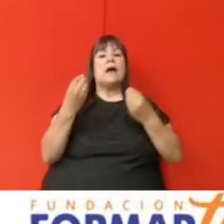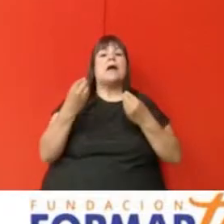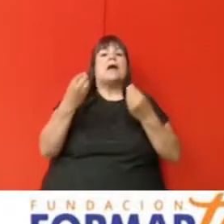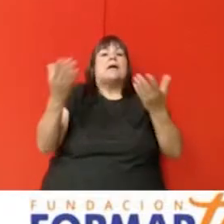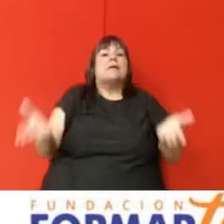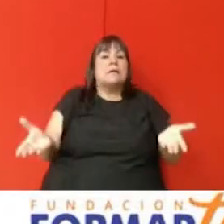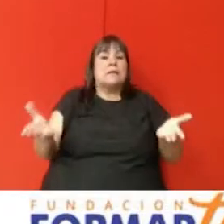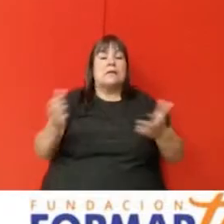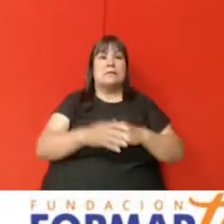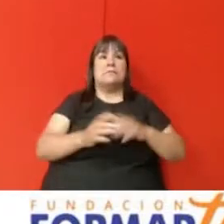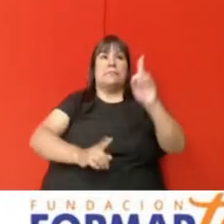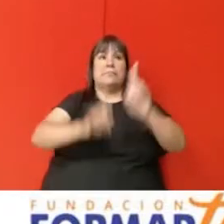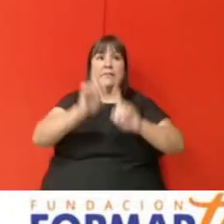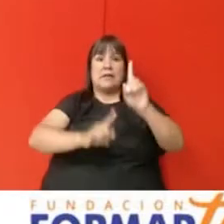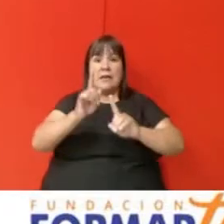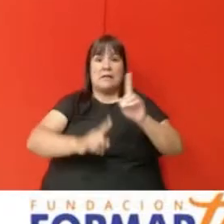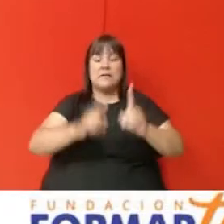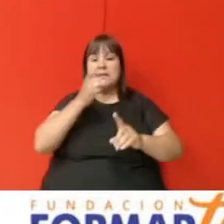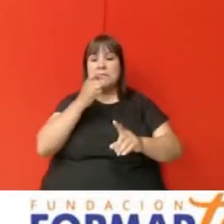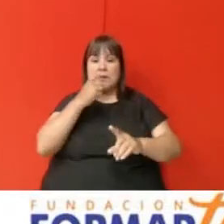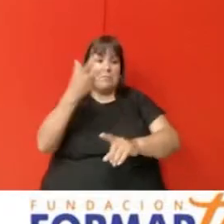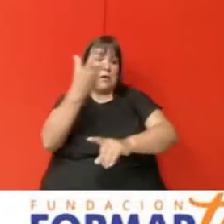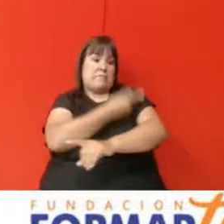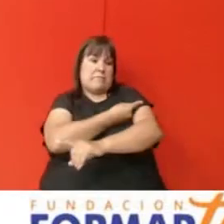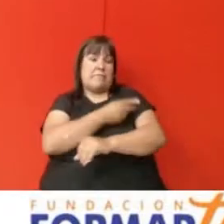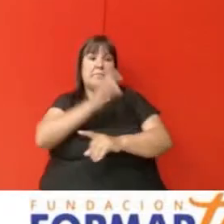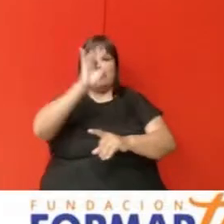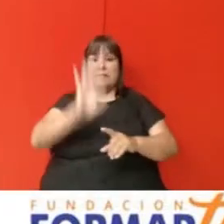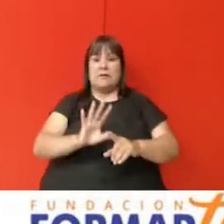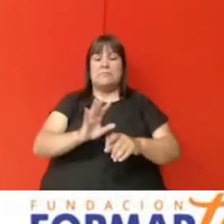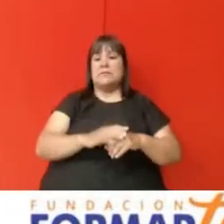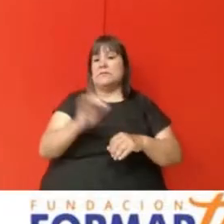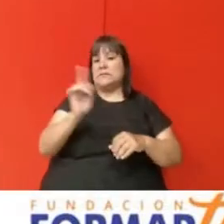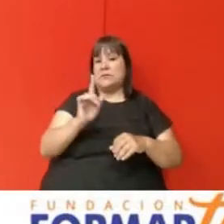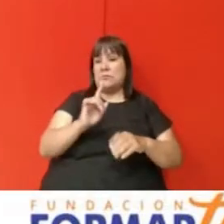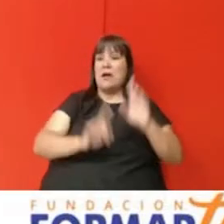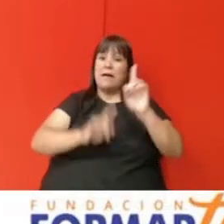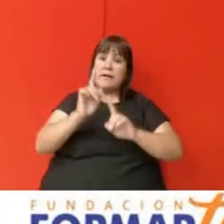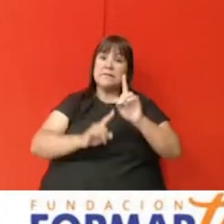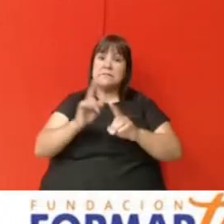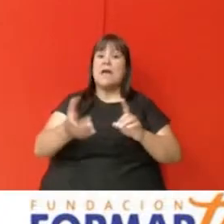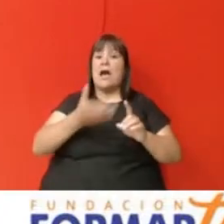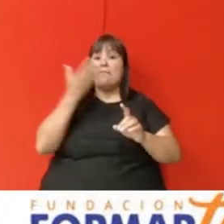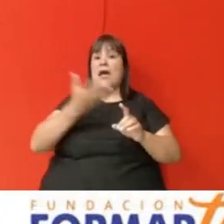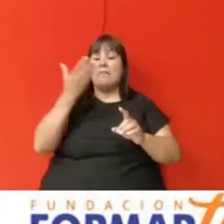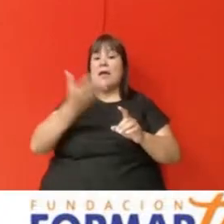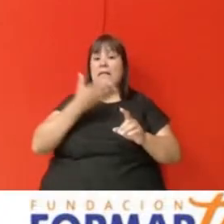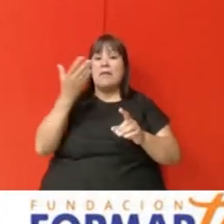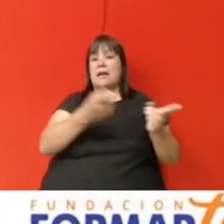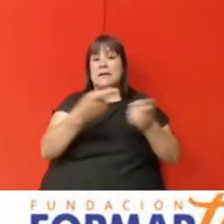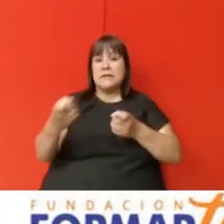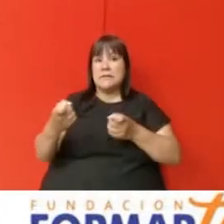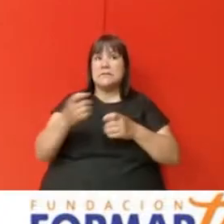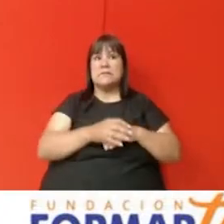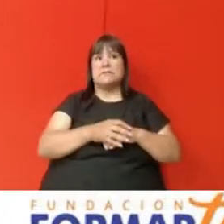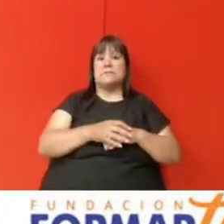un intramuscular, sino a veces escucharle. Hace poco mi vecina de abajo me pedía que me vaya a hacer un inyectable a su